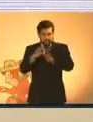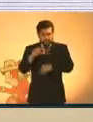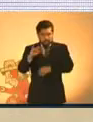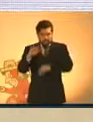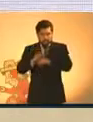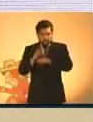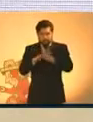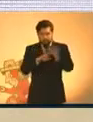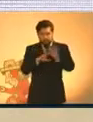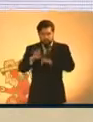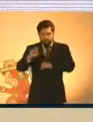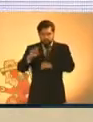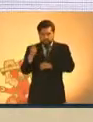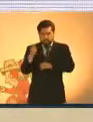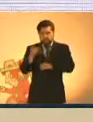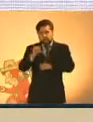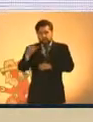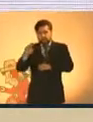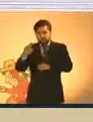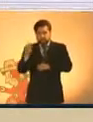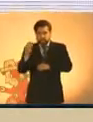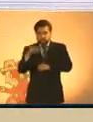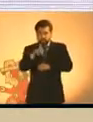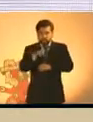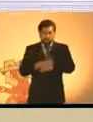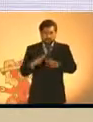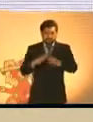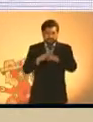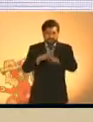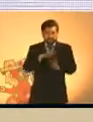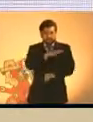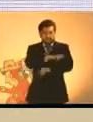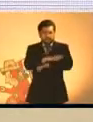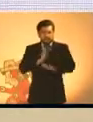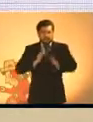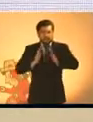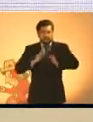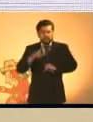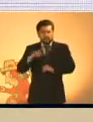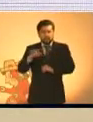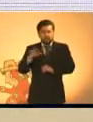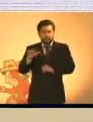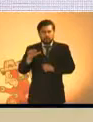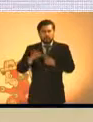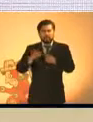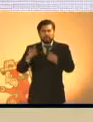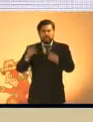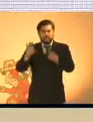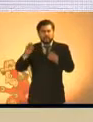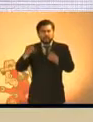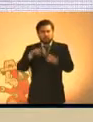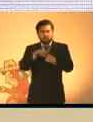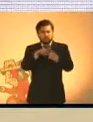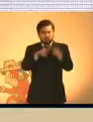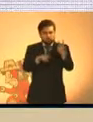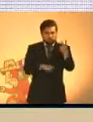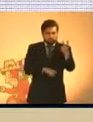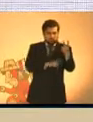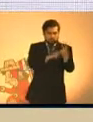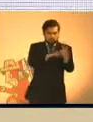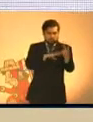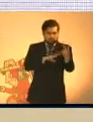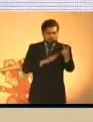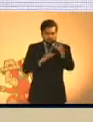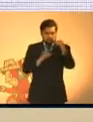1936 en 1939 el general mola y el general franco dos insignes